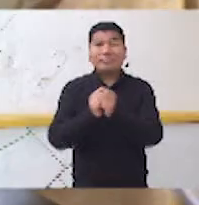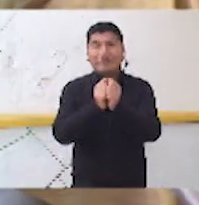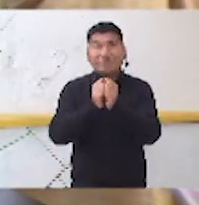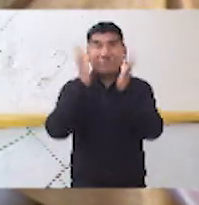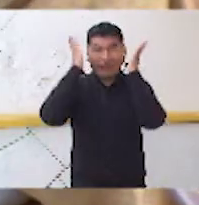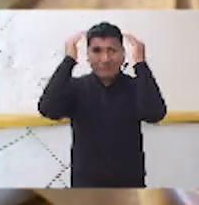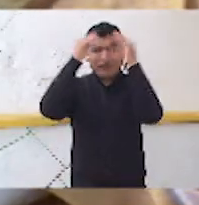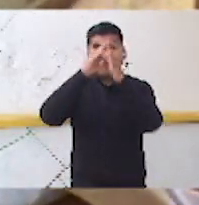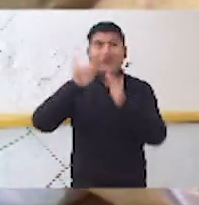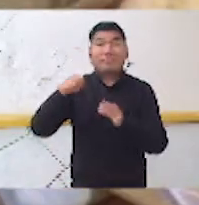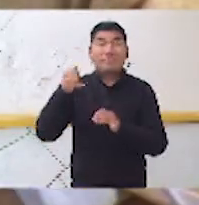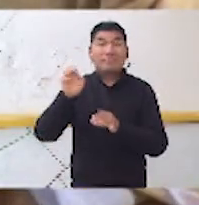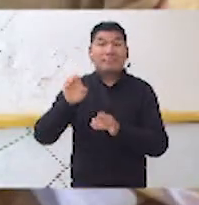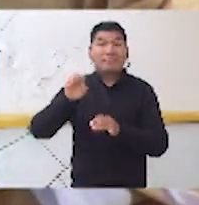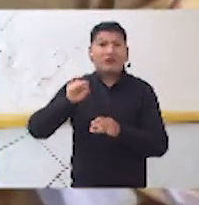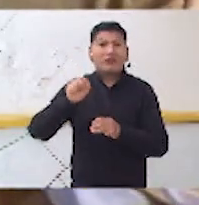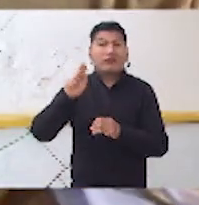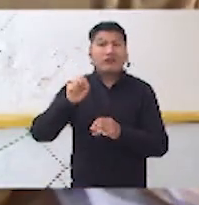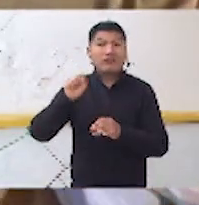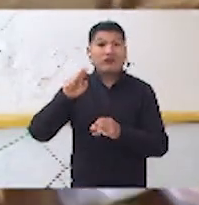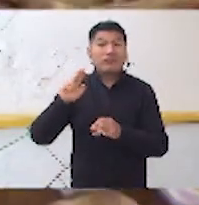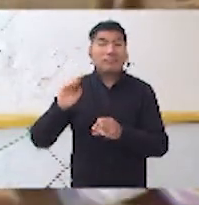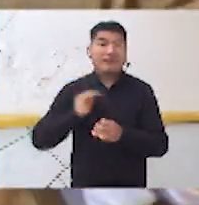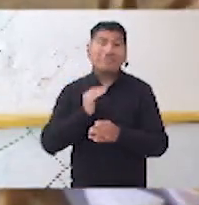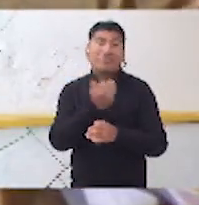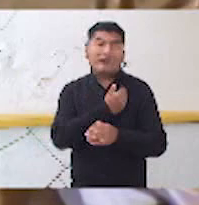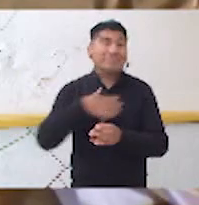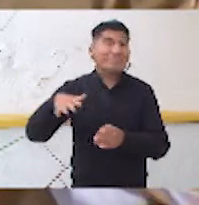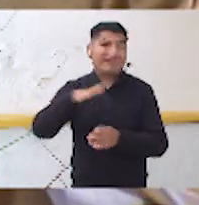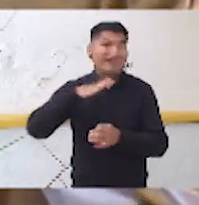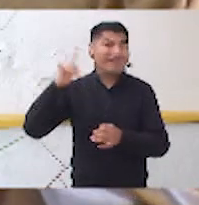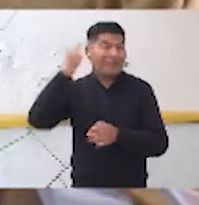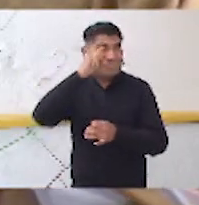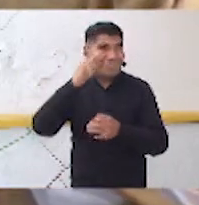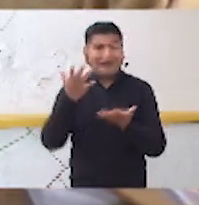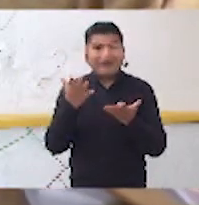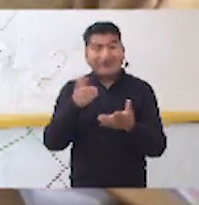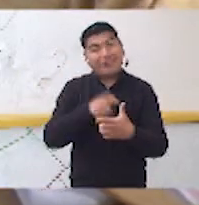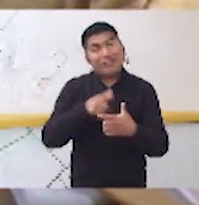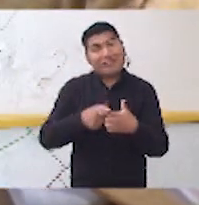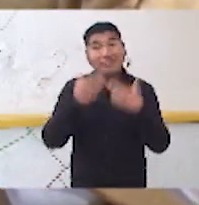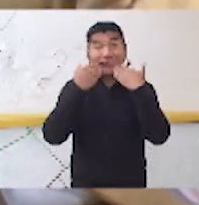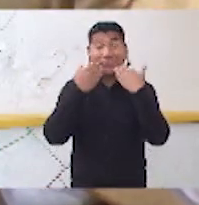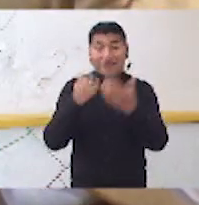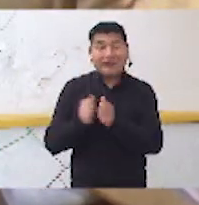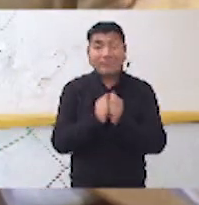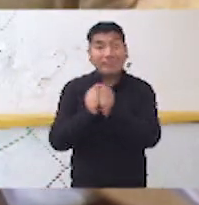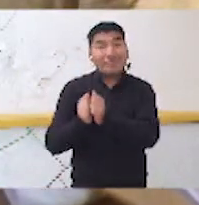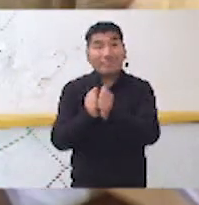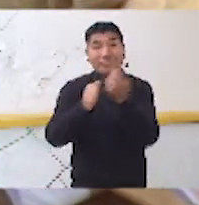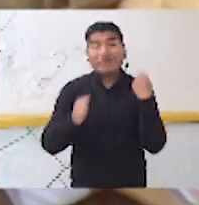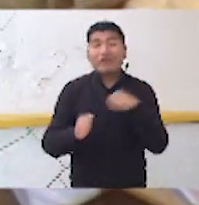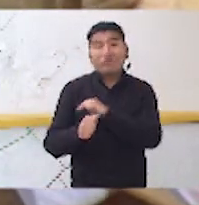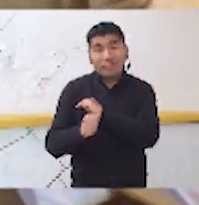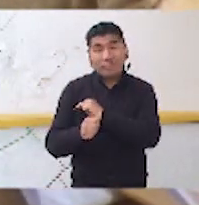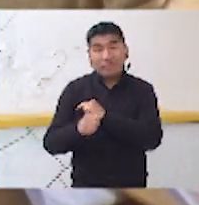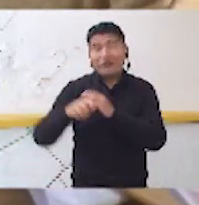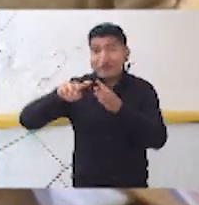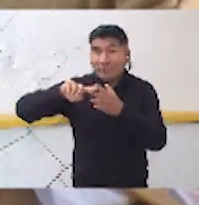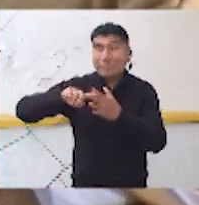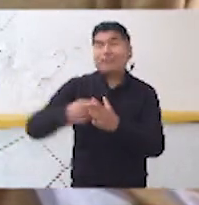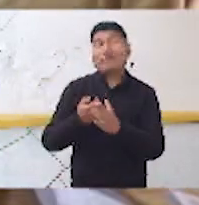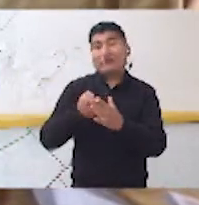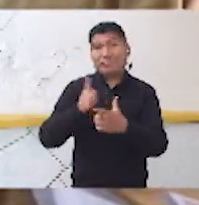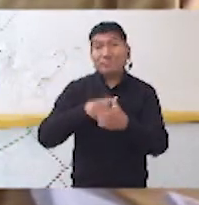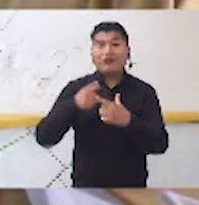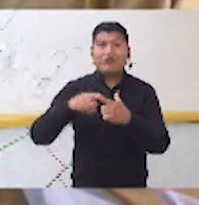Monseñor Jesús, que es el primer obispo de nuestra diócesis, ¿no? Entonces, gracias por acompañarnos. Y empezamos